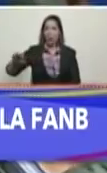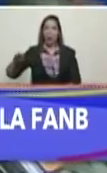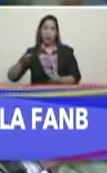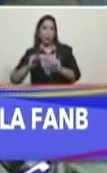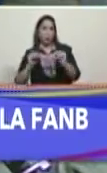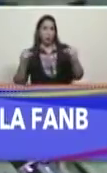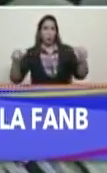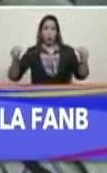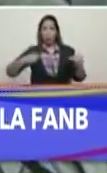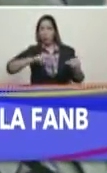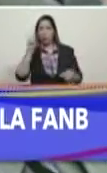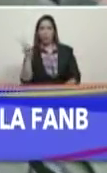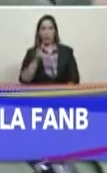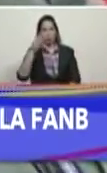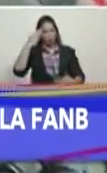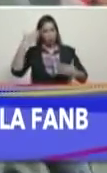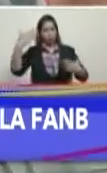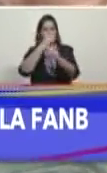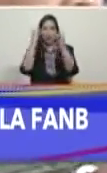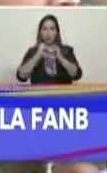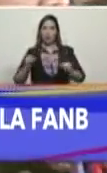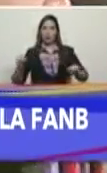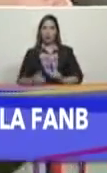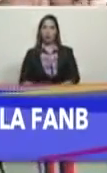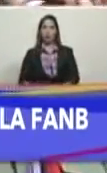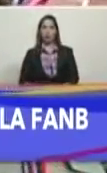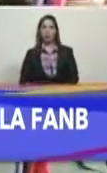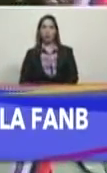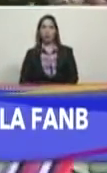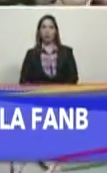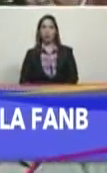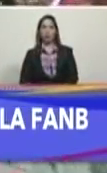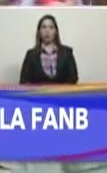Venezuela. Felicitaciones.